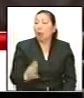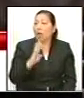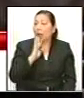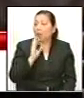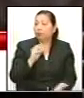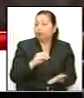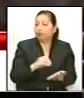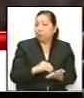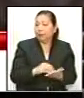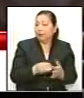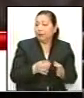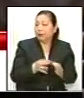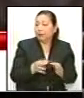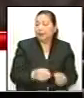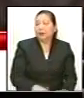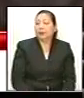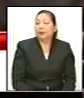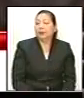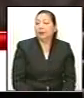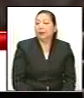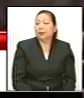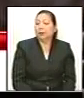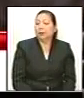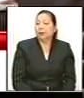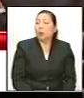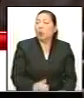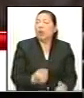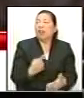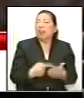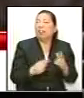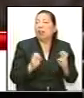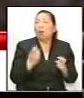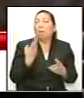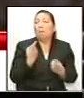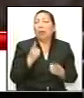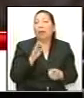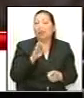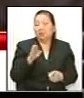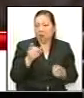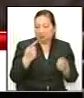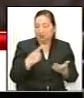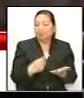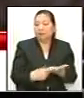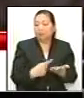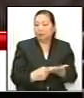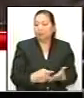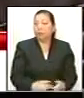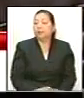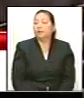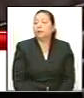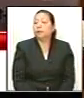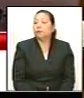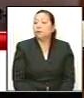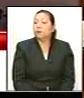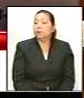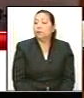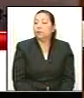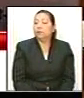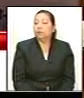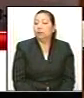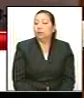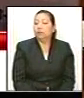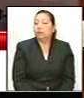comunicado a Cancillería explicando en 2, 3, 4 líneas cuáles son los puntos que van a hacer. Yo creo que podemos llegar a ese acuerdo, presidente. Muchas gracias.